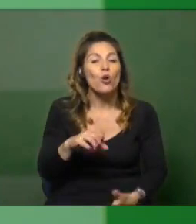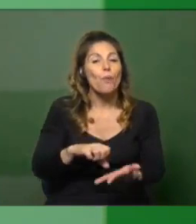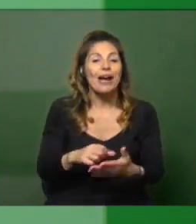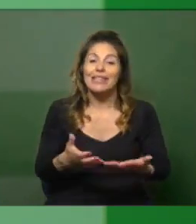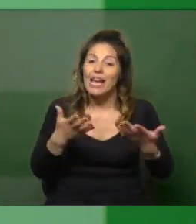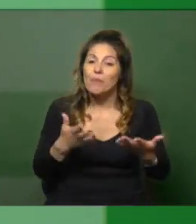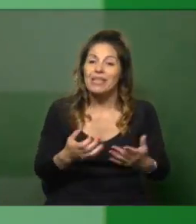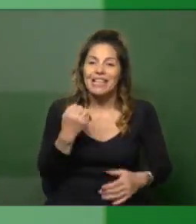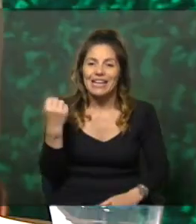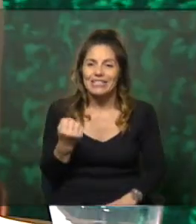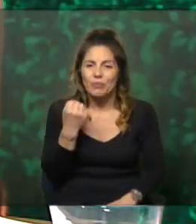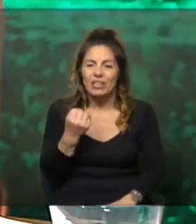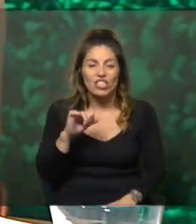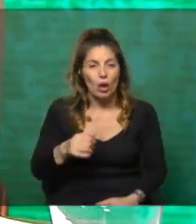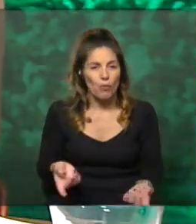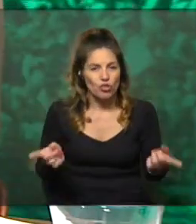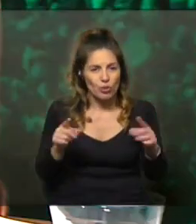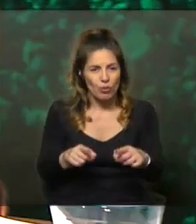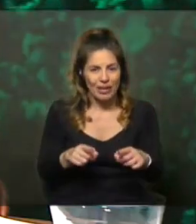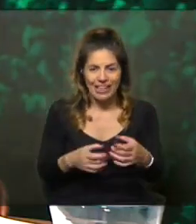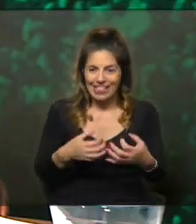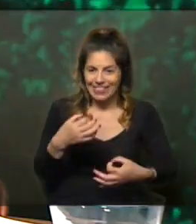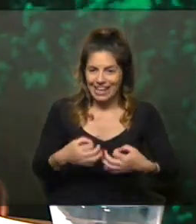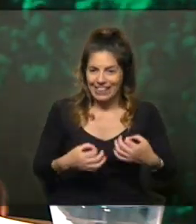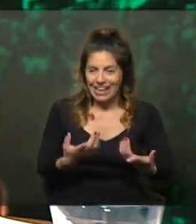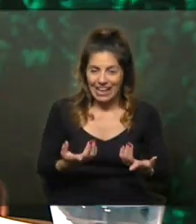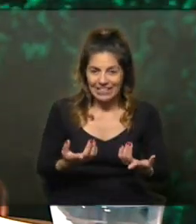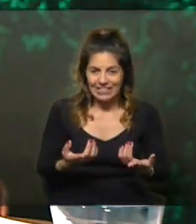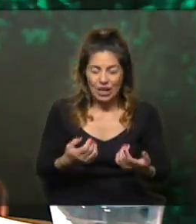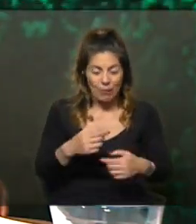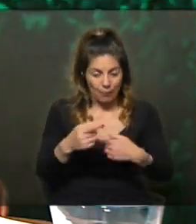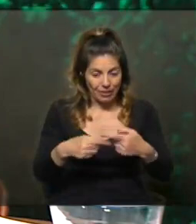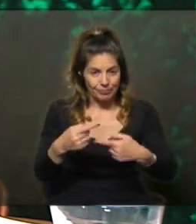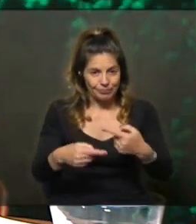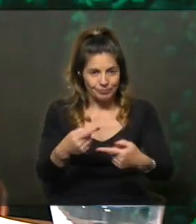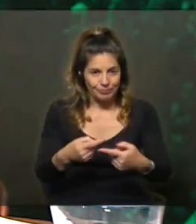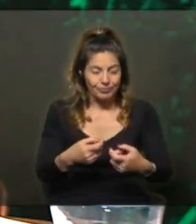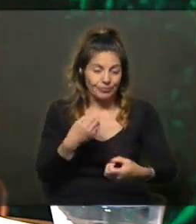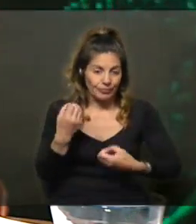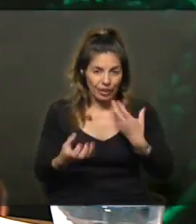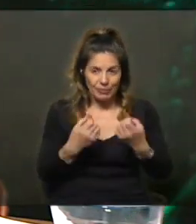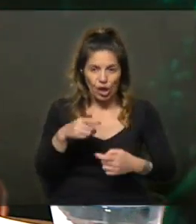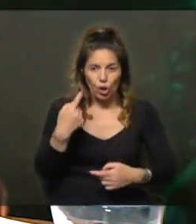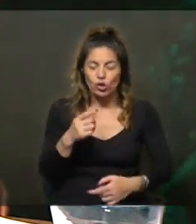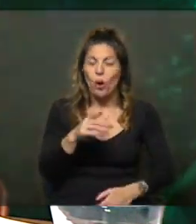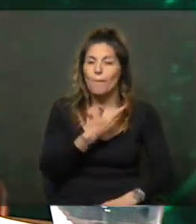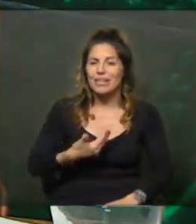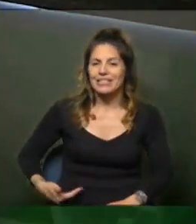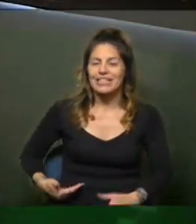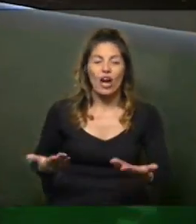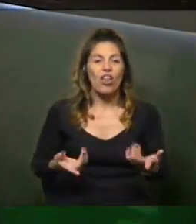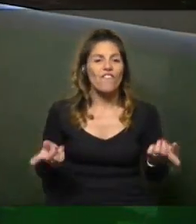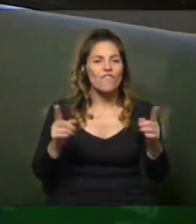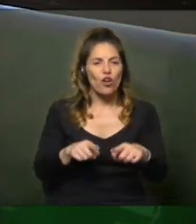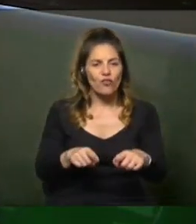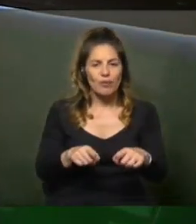relevante ya vamos a retomar este análisis Porque seguramente en la medida que pasen los minutos van a seguir expresándose otros presidentes pero ahora volvemos con